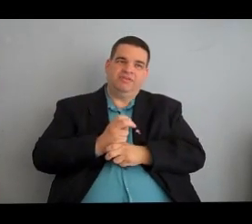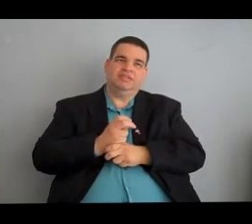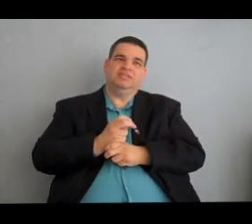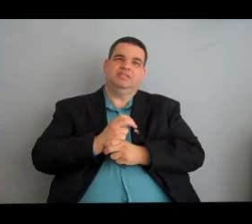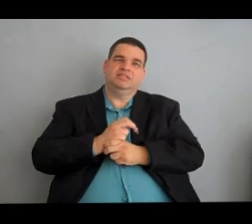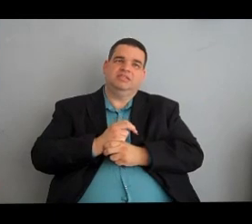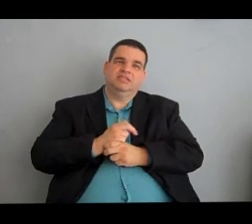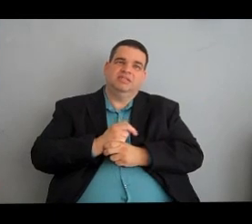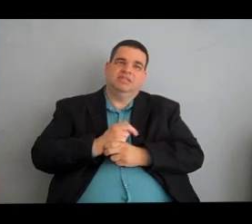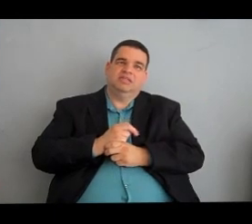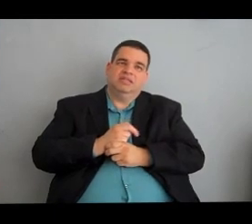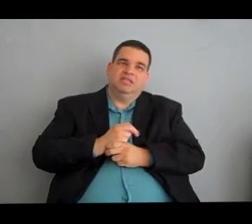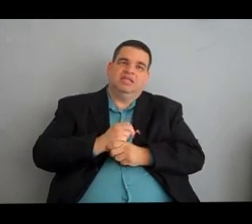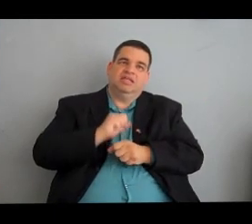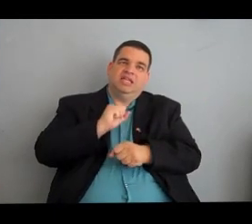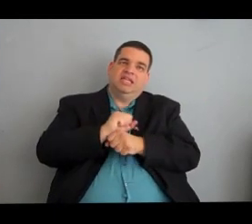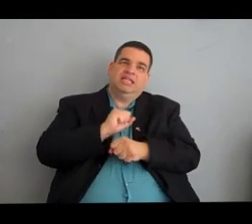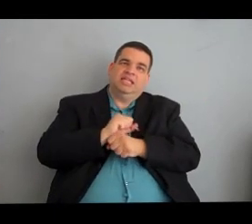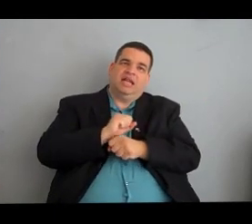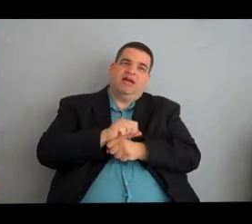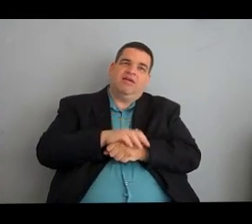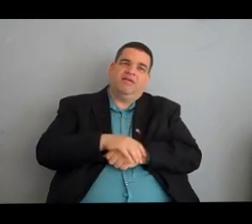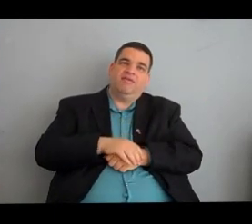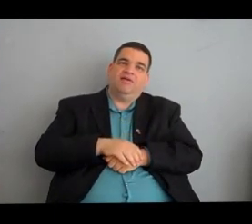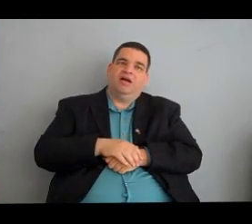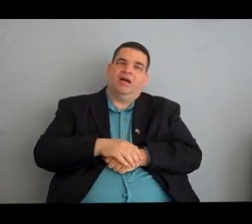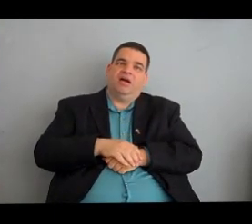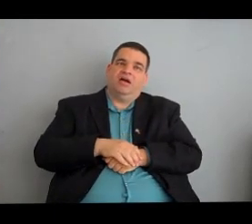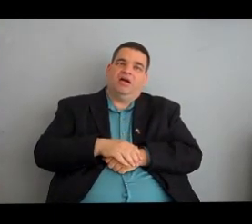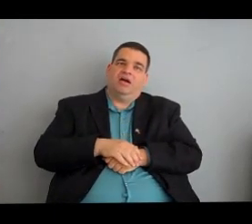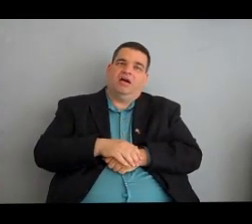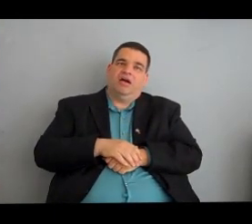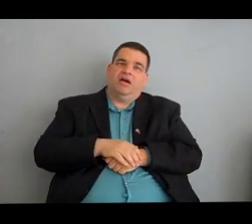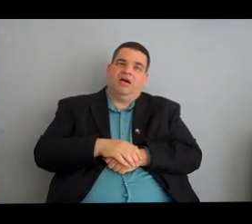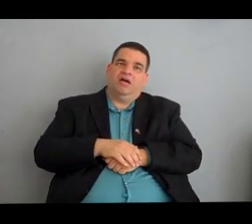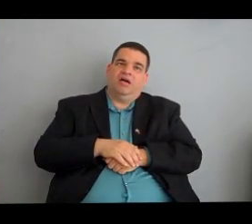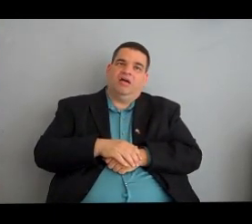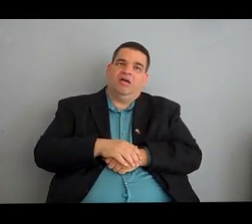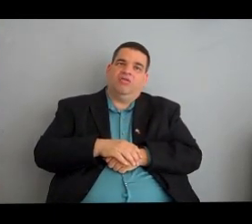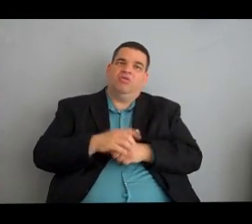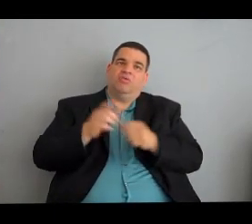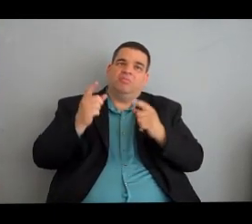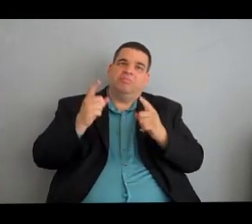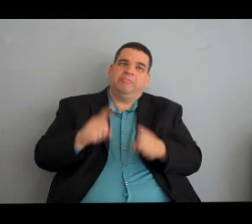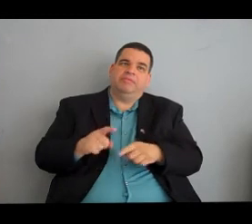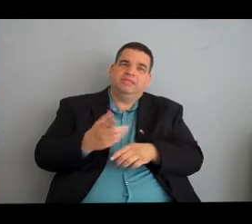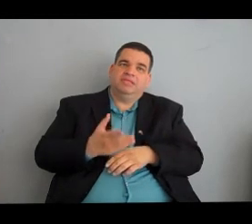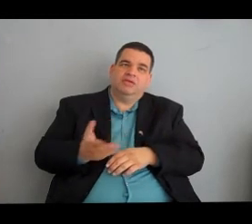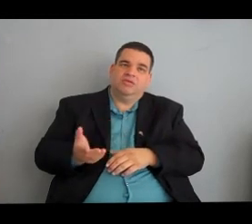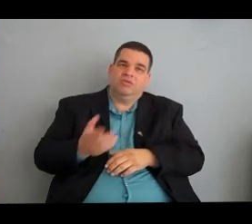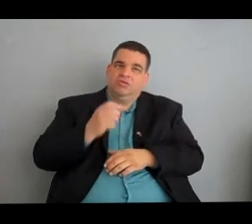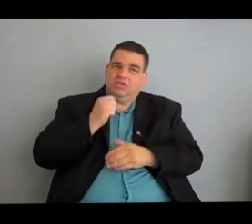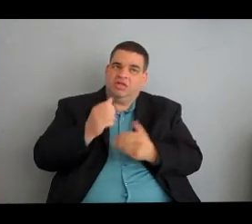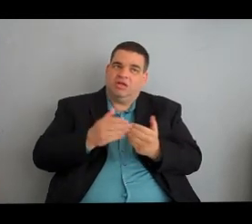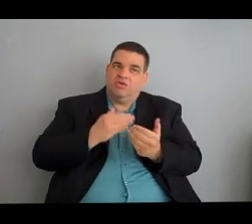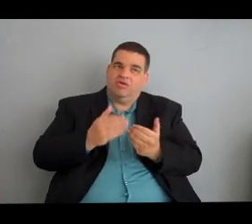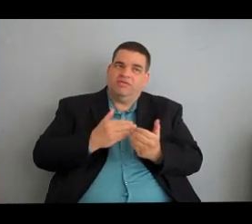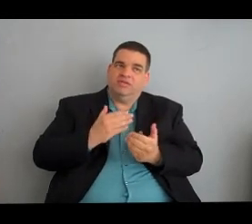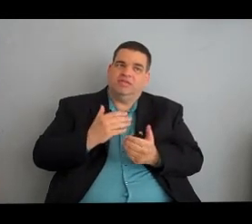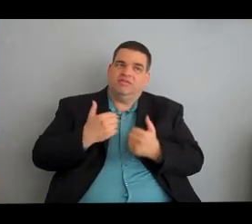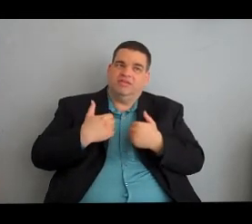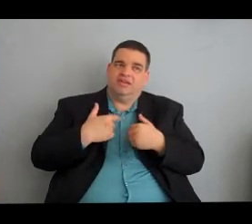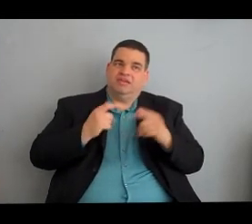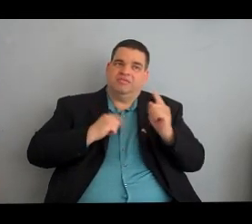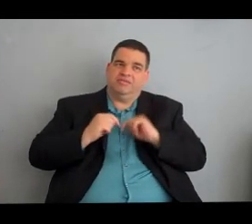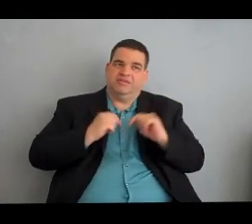de trabajo para poder, cuando pase esa situación. No es fácil. Sí, lo tenemos en el teatro también. También nos pasa, sí. Sí, no es fácil.